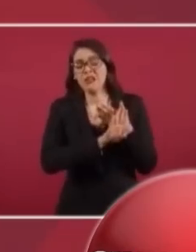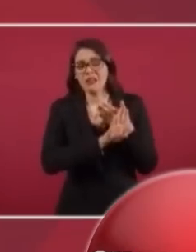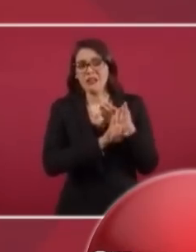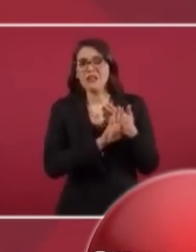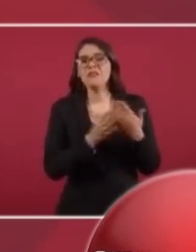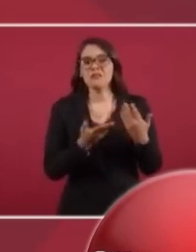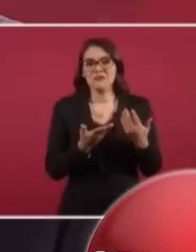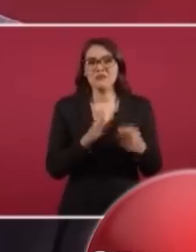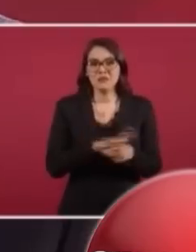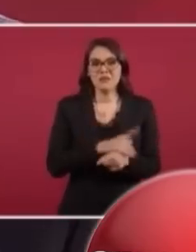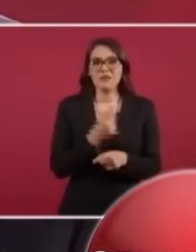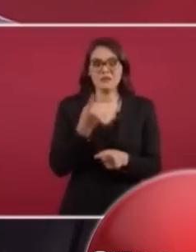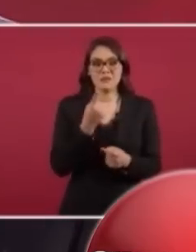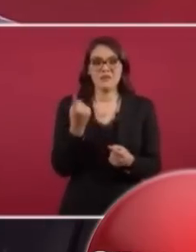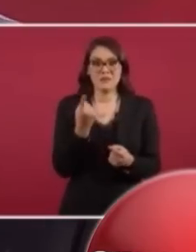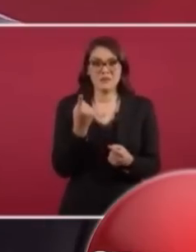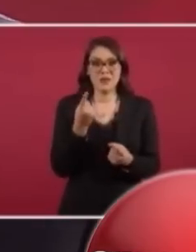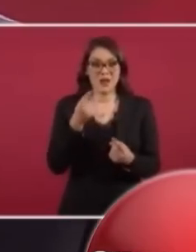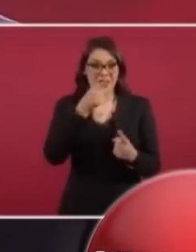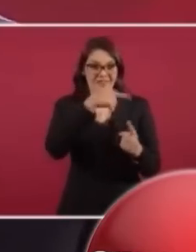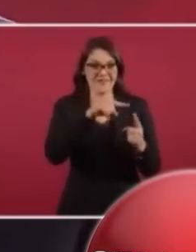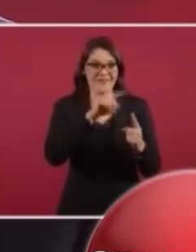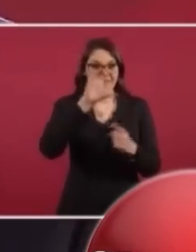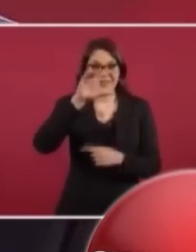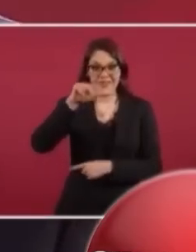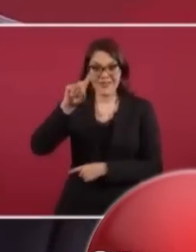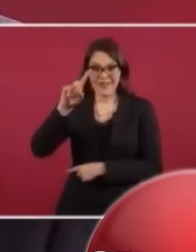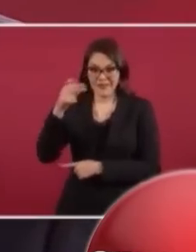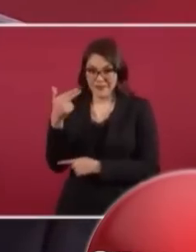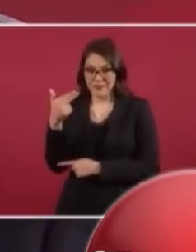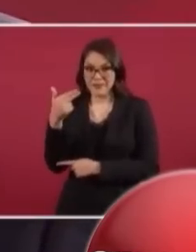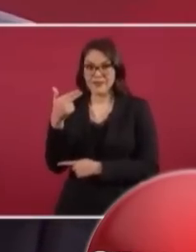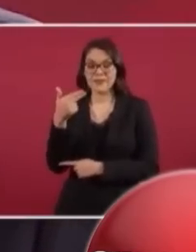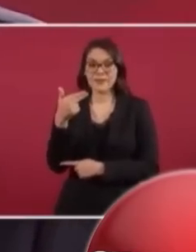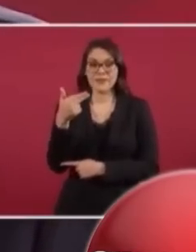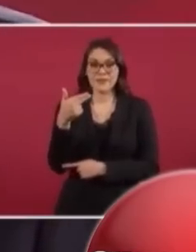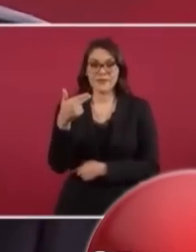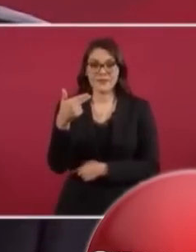porque la Comisión de Derechos Humanos